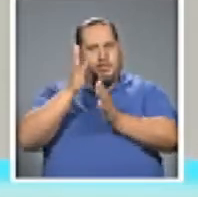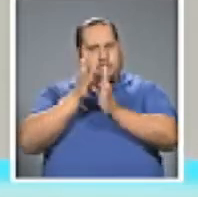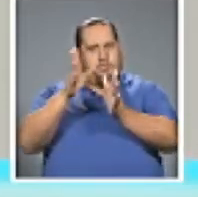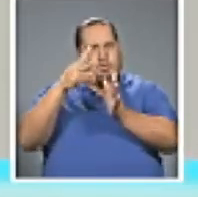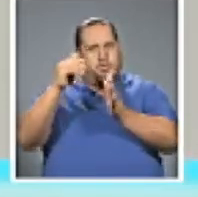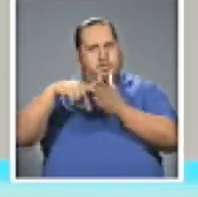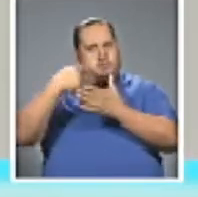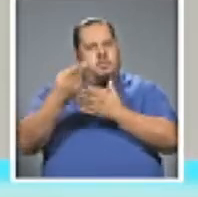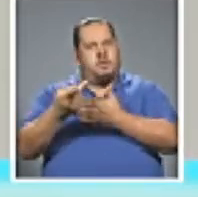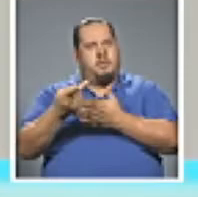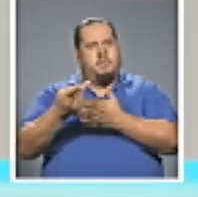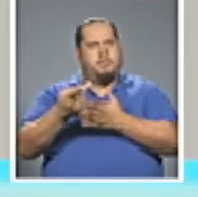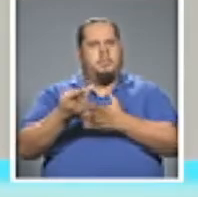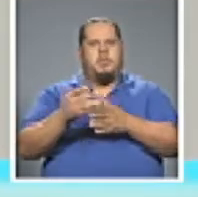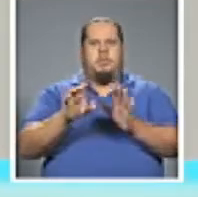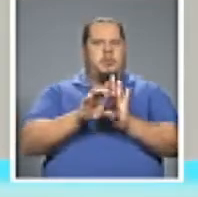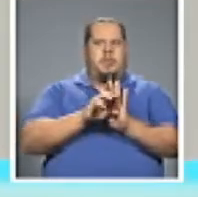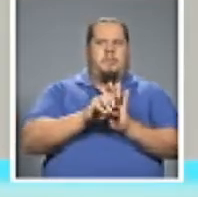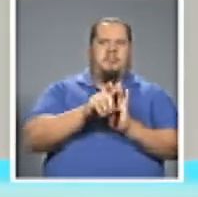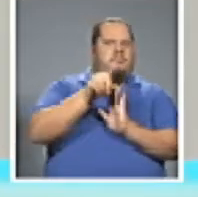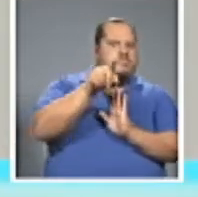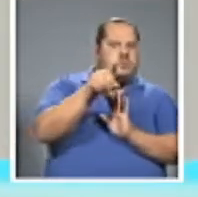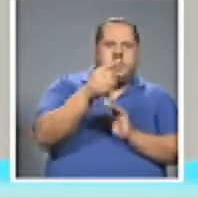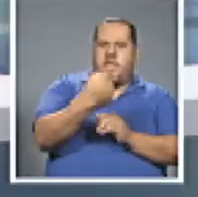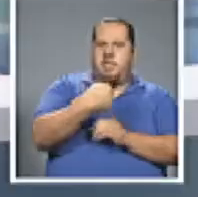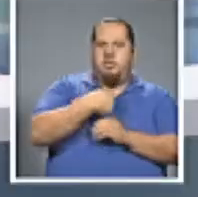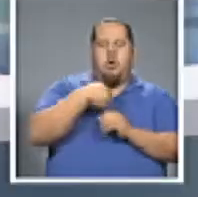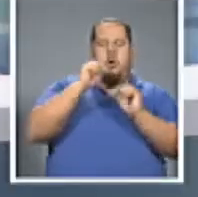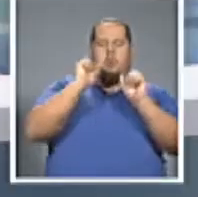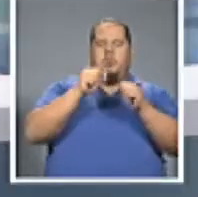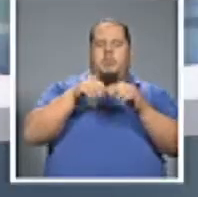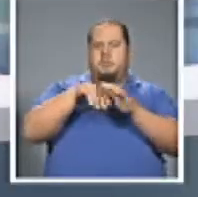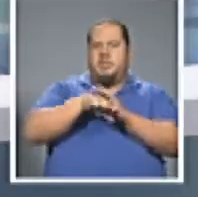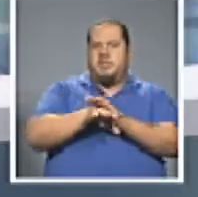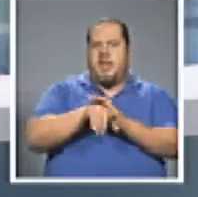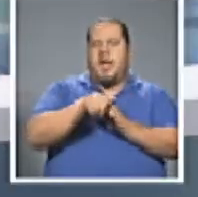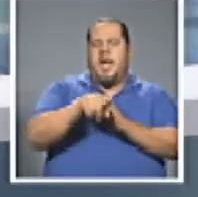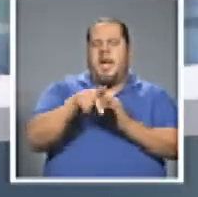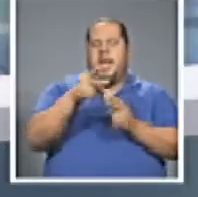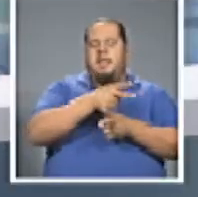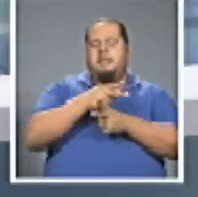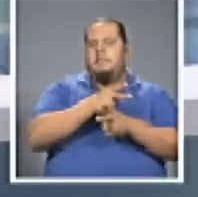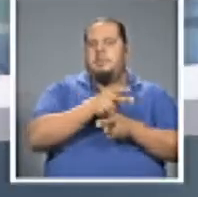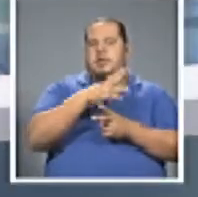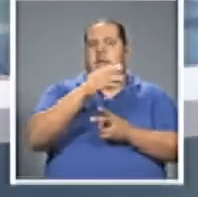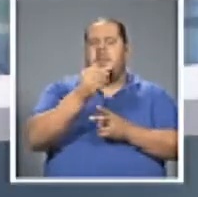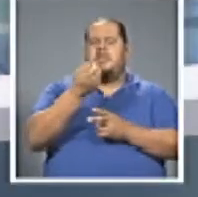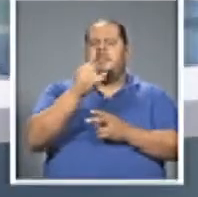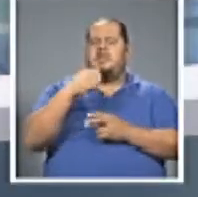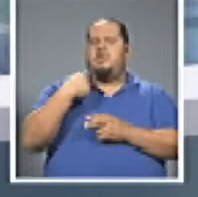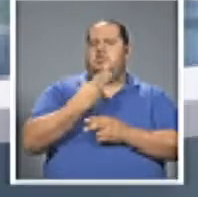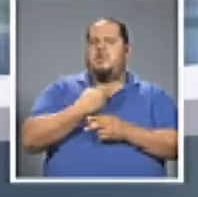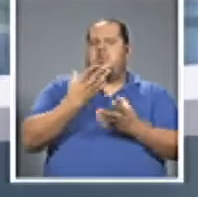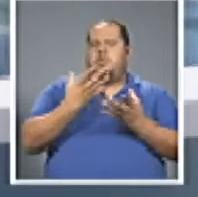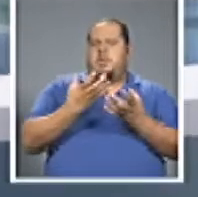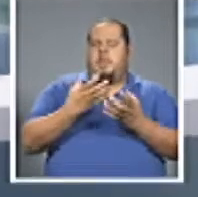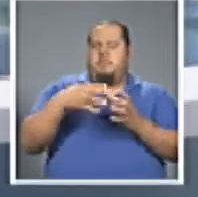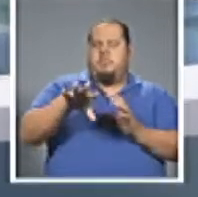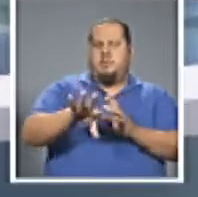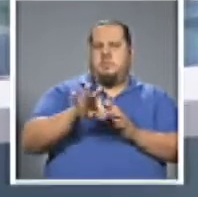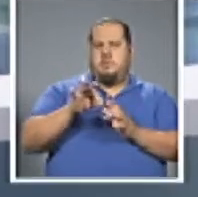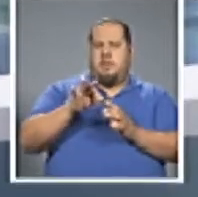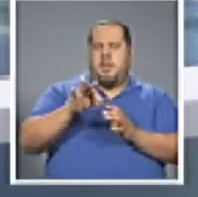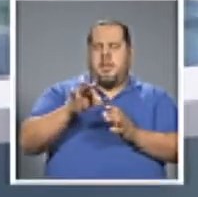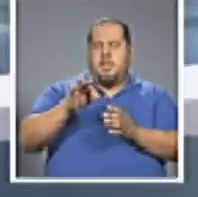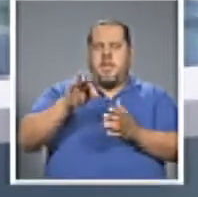de programas, pero tú, yo, podemos entrar a ese visor y si queremos, por ejemplo, encontrar, digamos, el